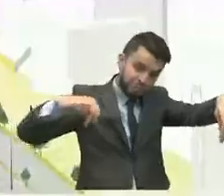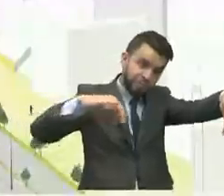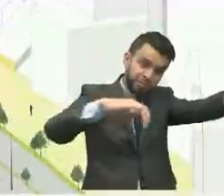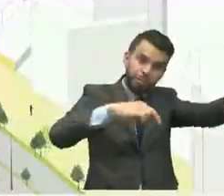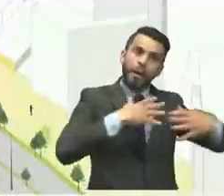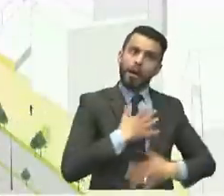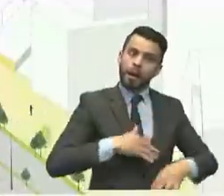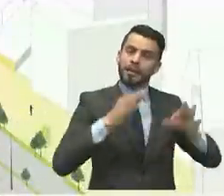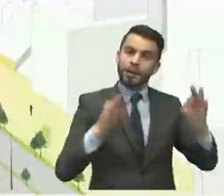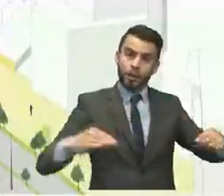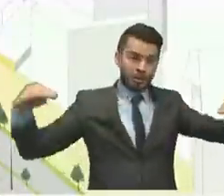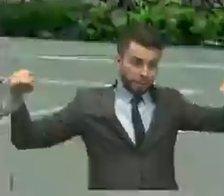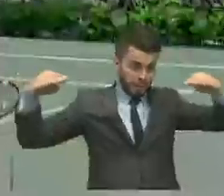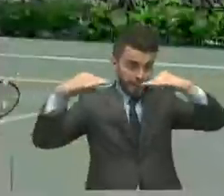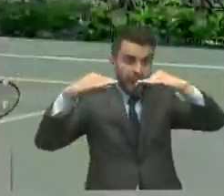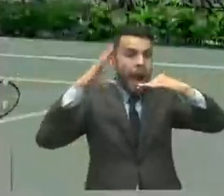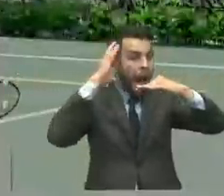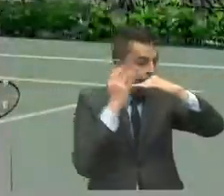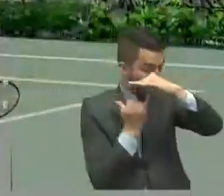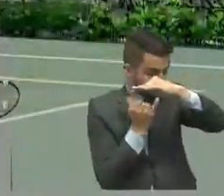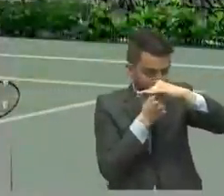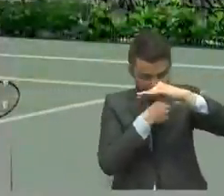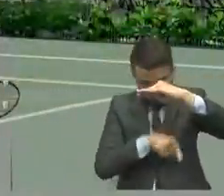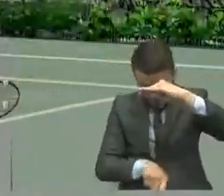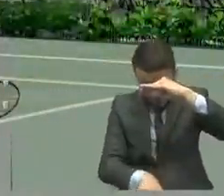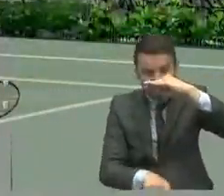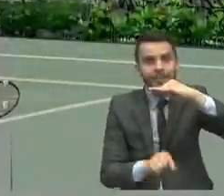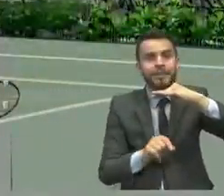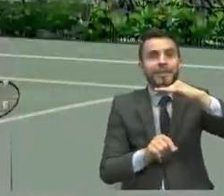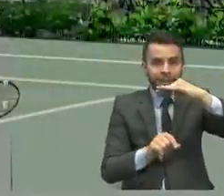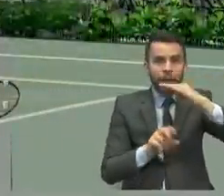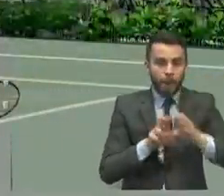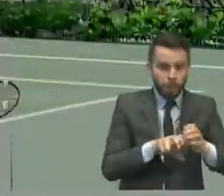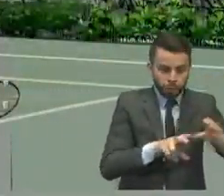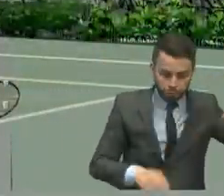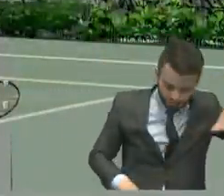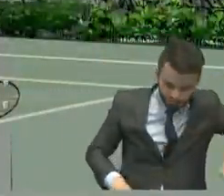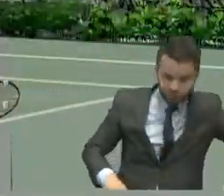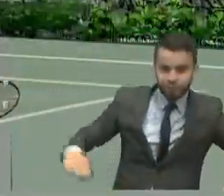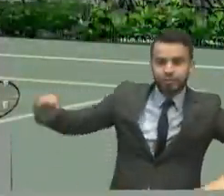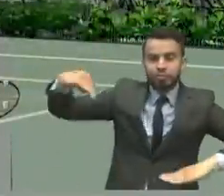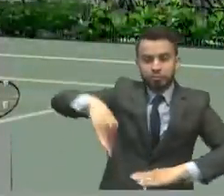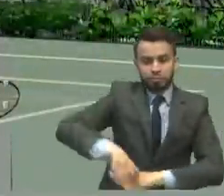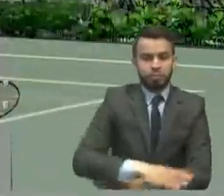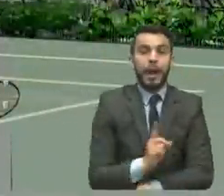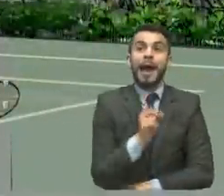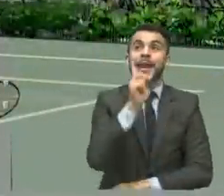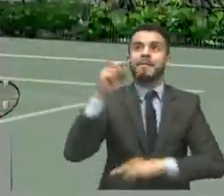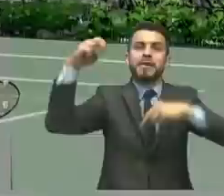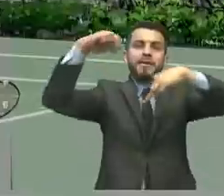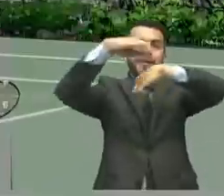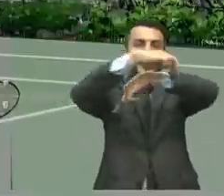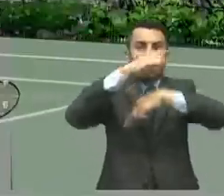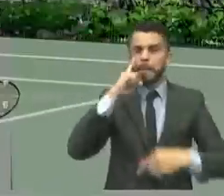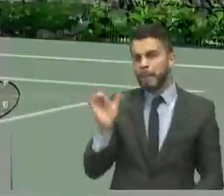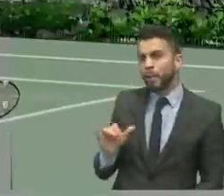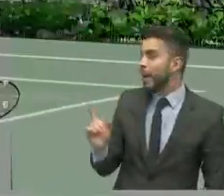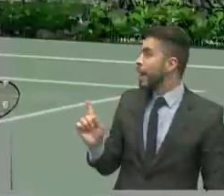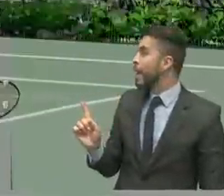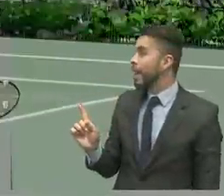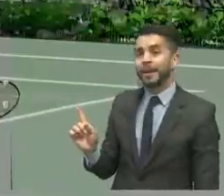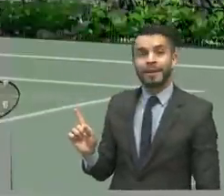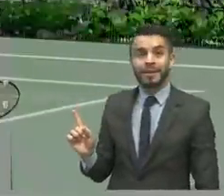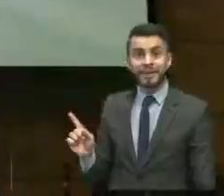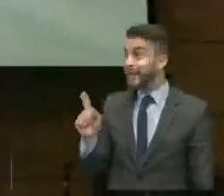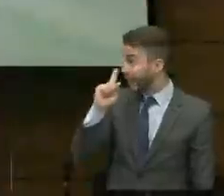espacio. Sería algo más o menos así como se vería. Aquí está la entrada subterránea, acá está otra